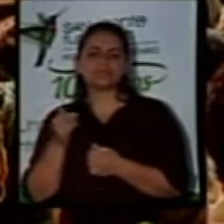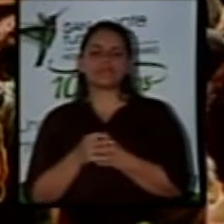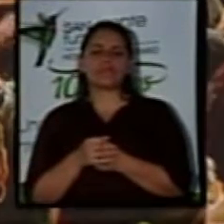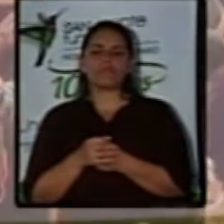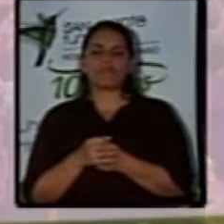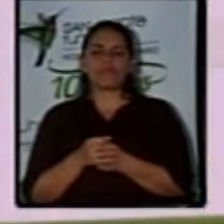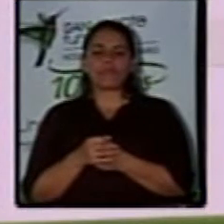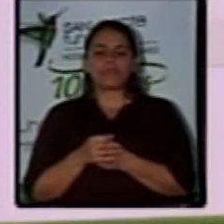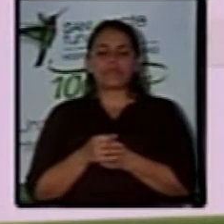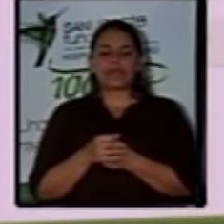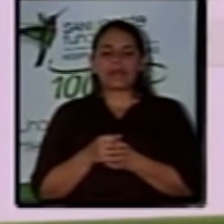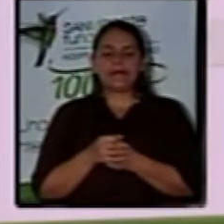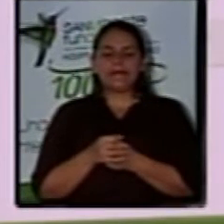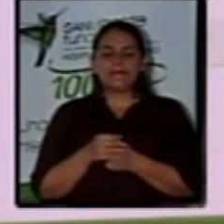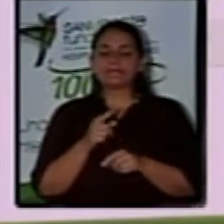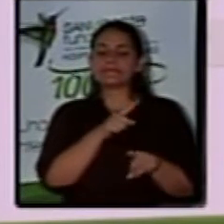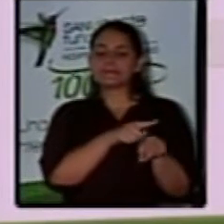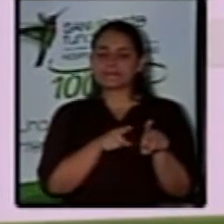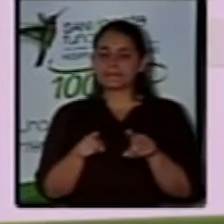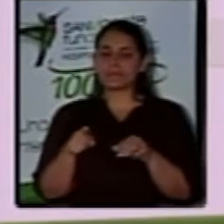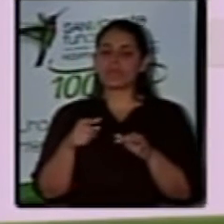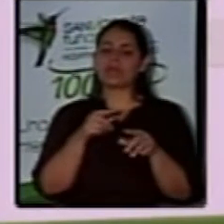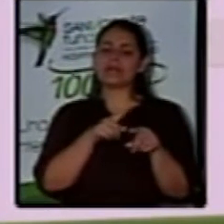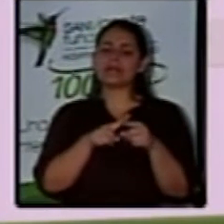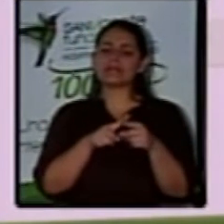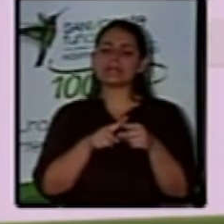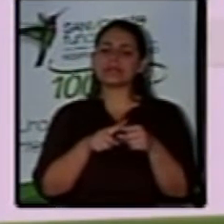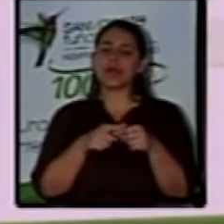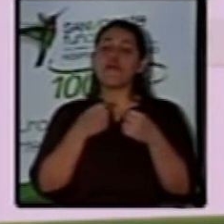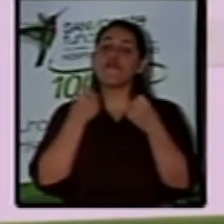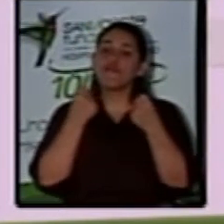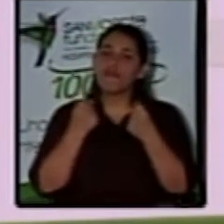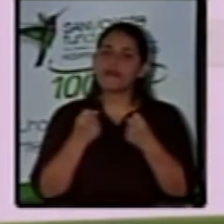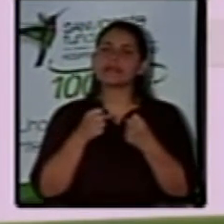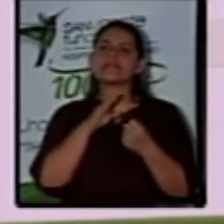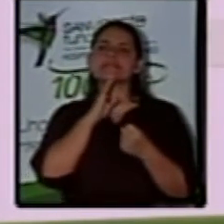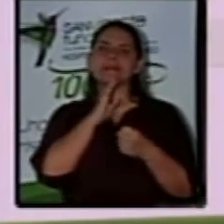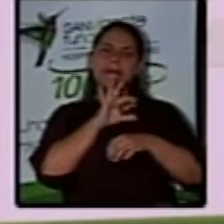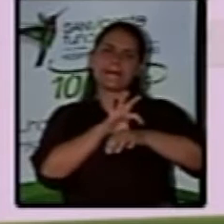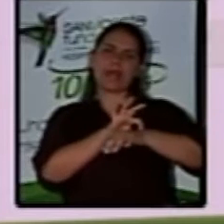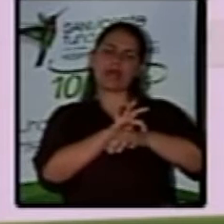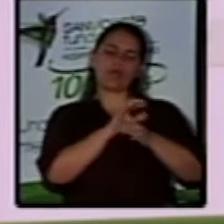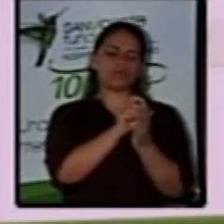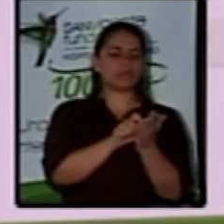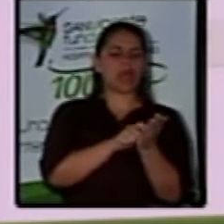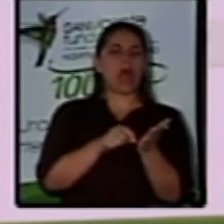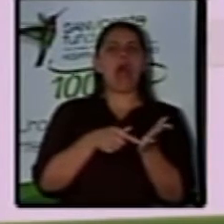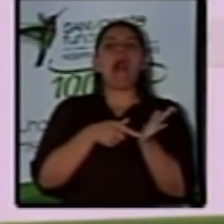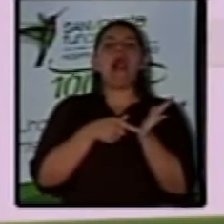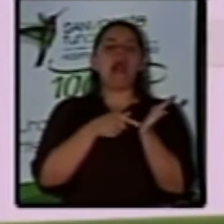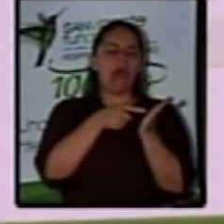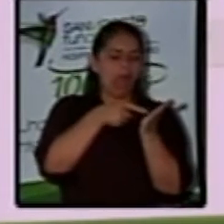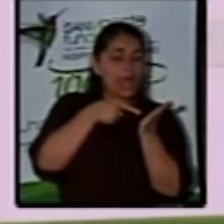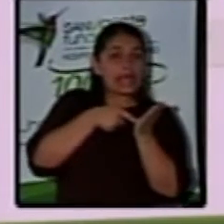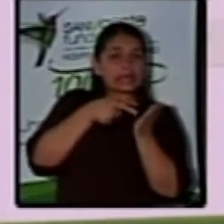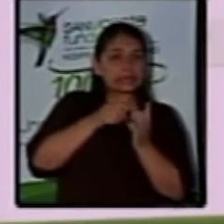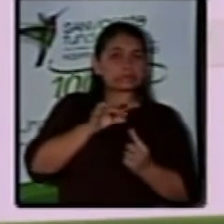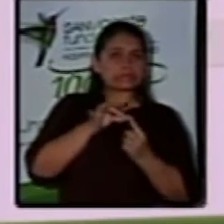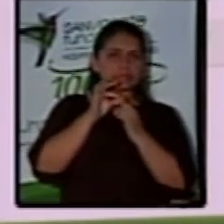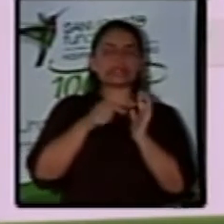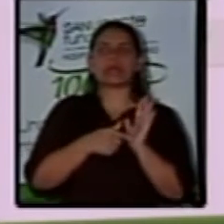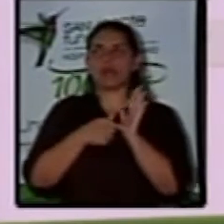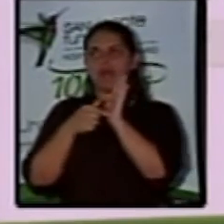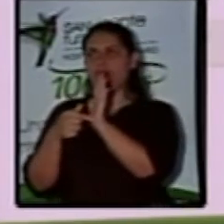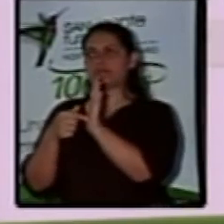visto. Ya las compresiones más fuertes son para formular por el médico, por el especialista, de acuerdo a la gravedad que tenga el paciente, porque